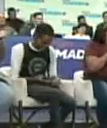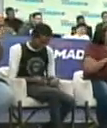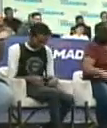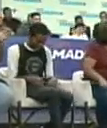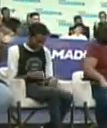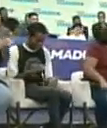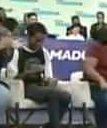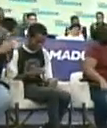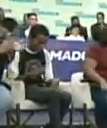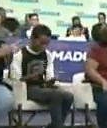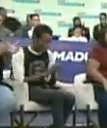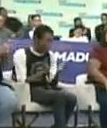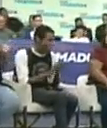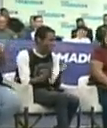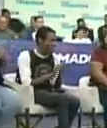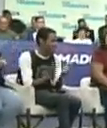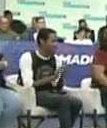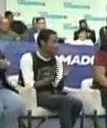¡Ajá!